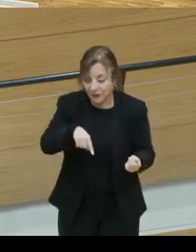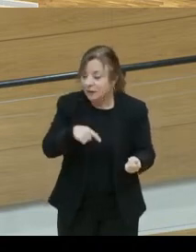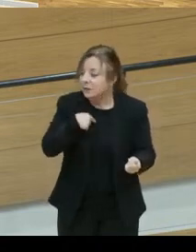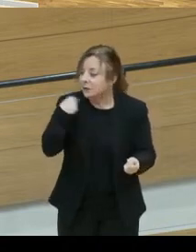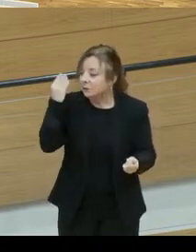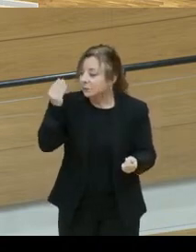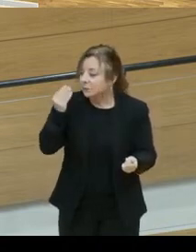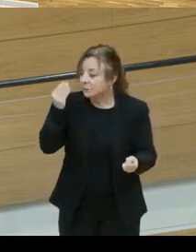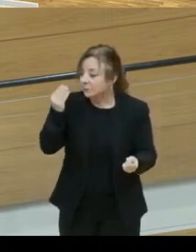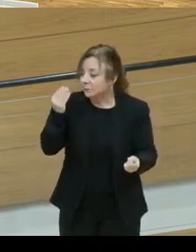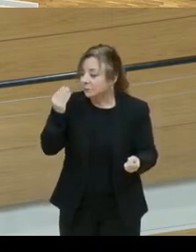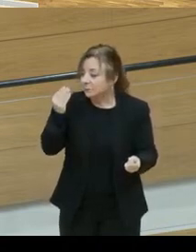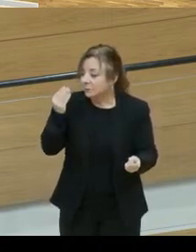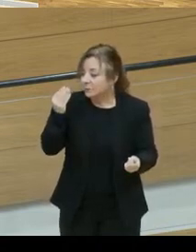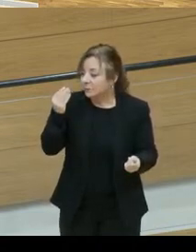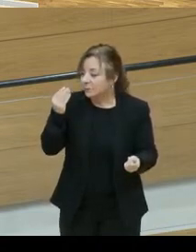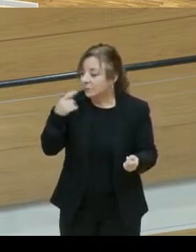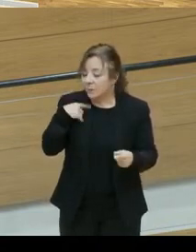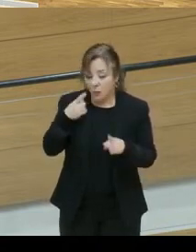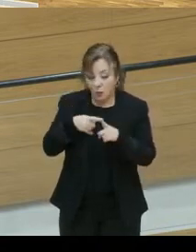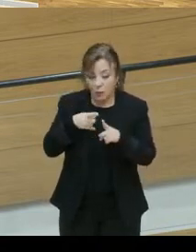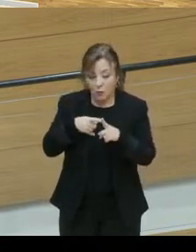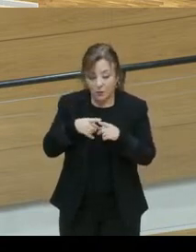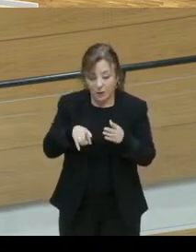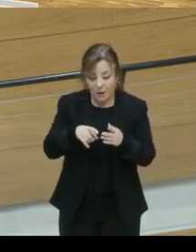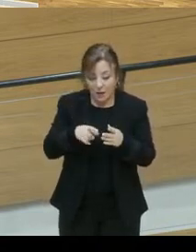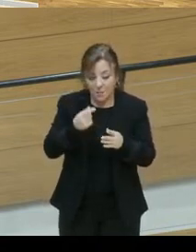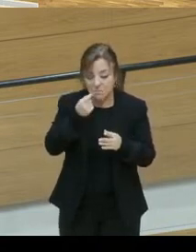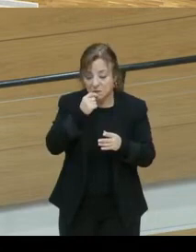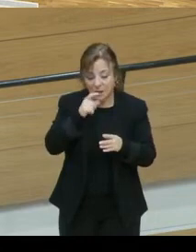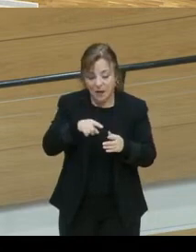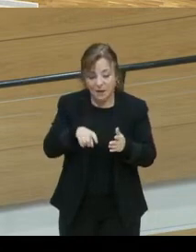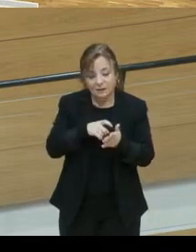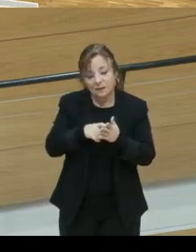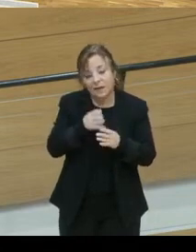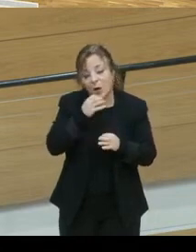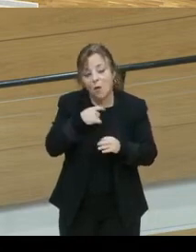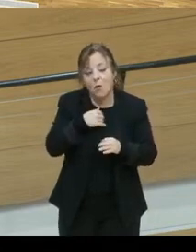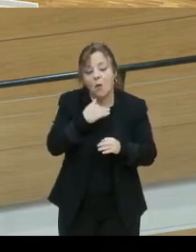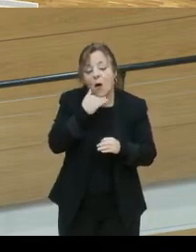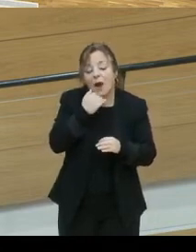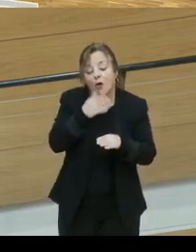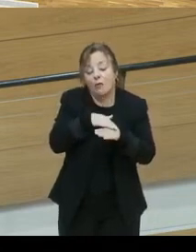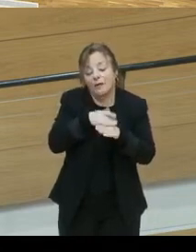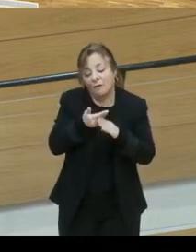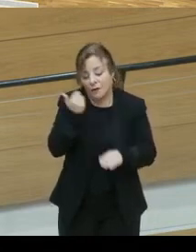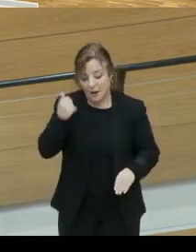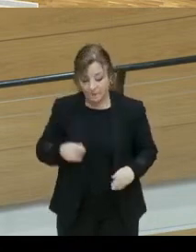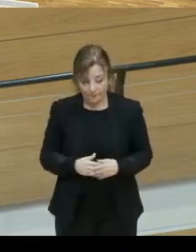que se utiliza entera o parcialmente descerada.